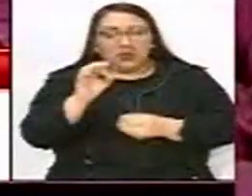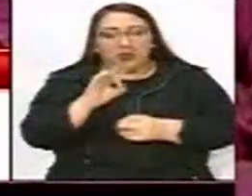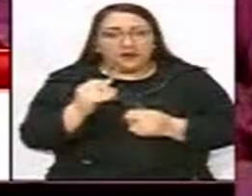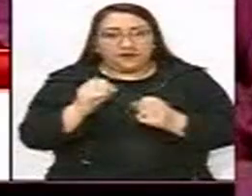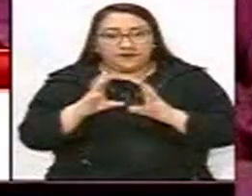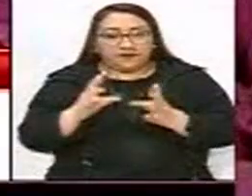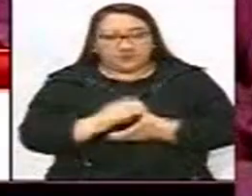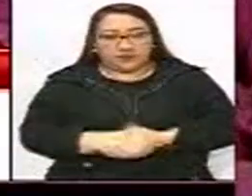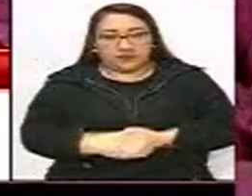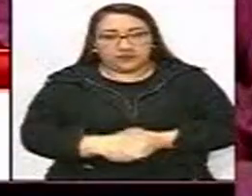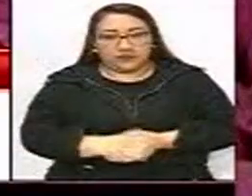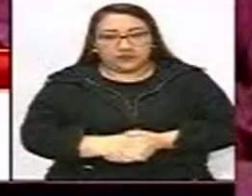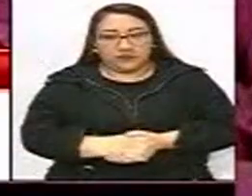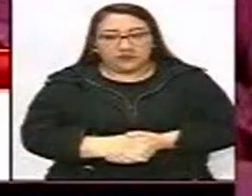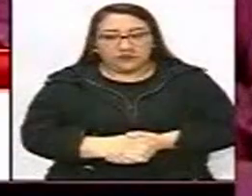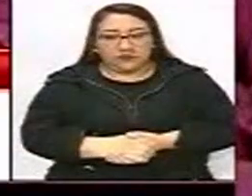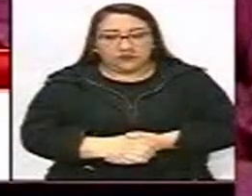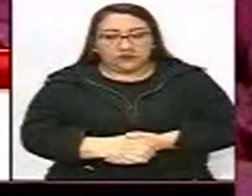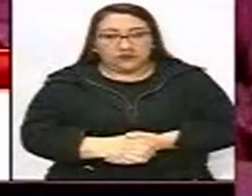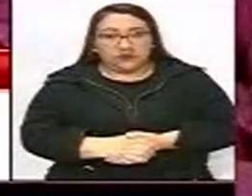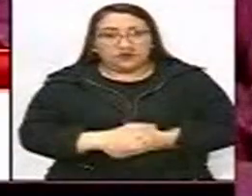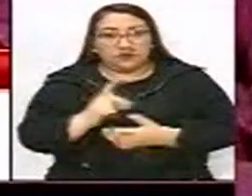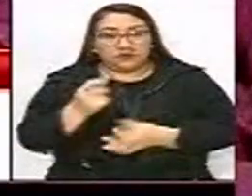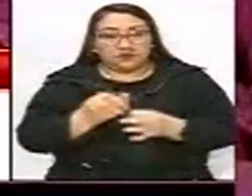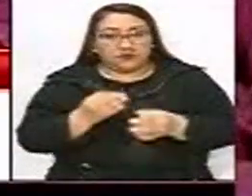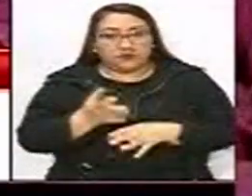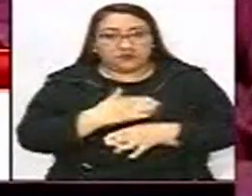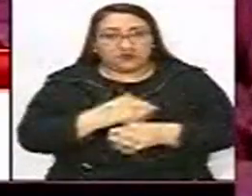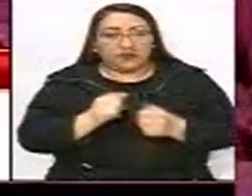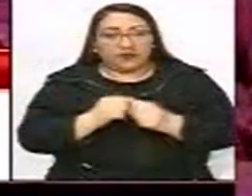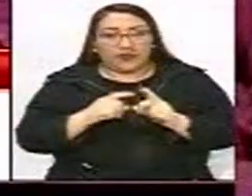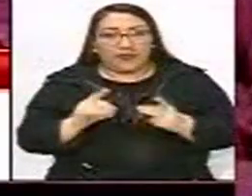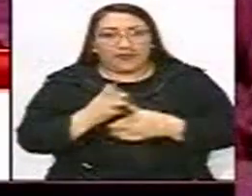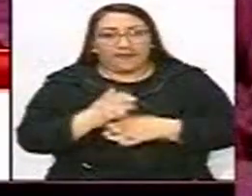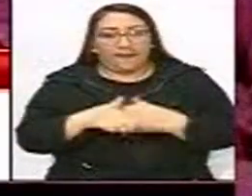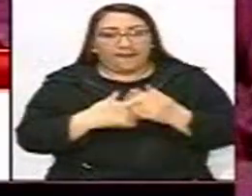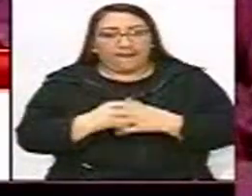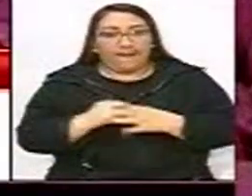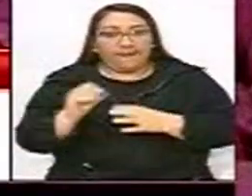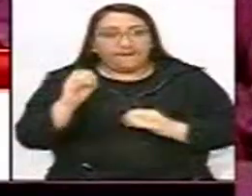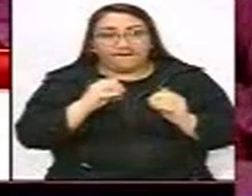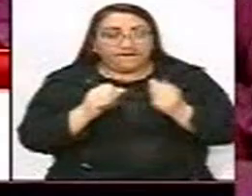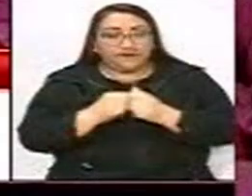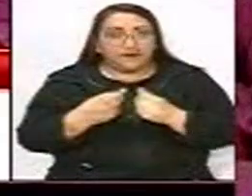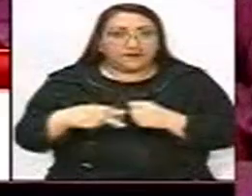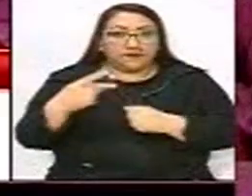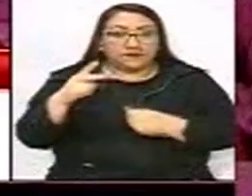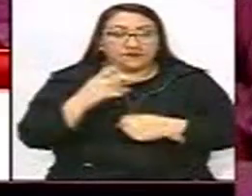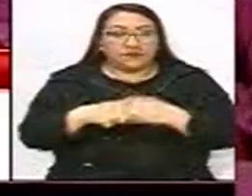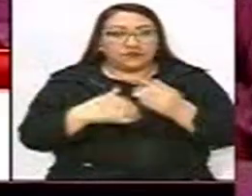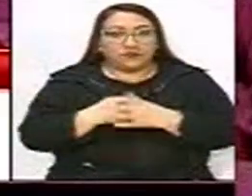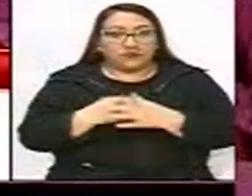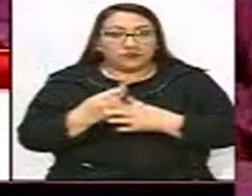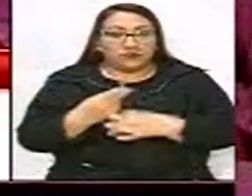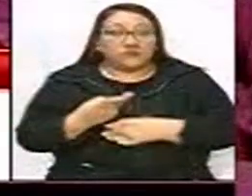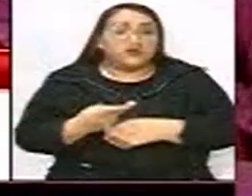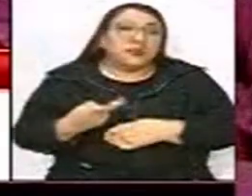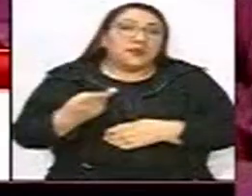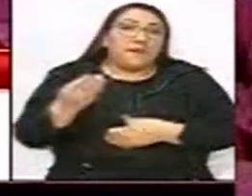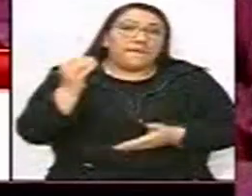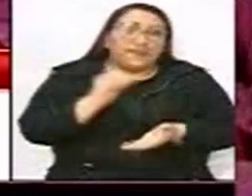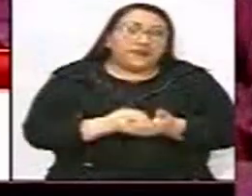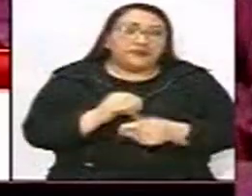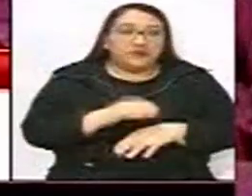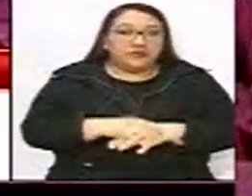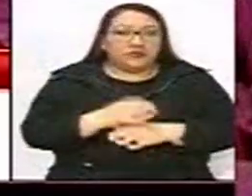el día 14 de octubre. Lo primero que quiero señalar es la diferencia entre lo que es un reajuste por inflación y lo que es un incremento producto